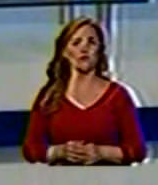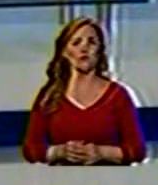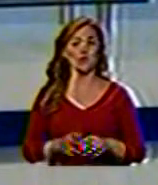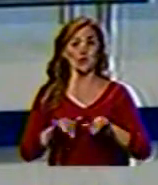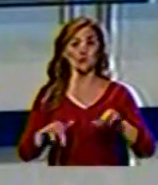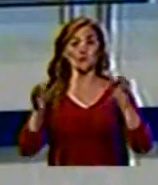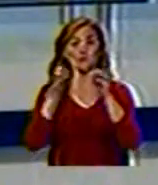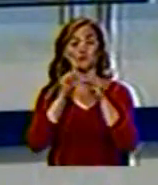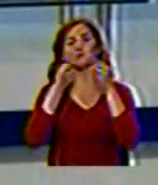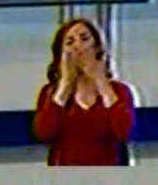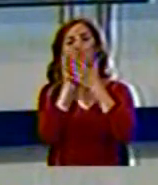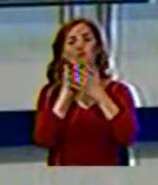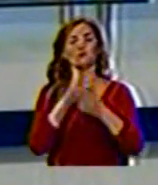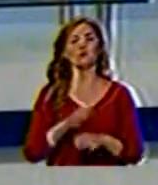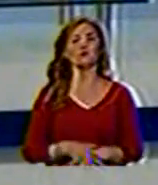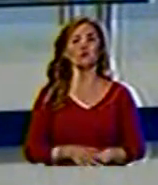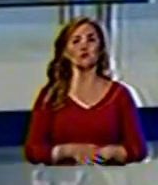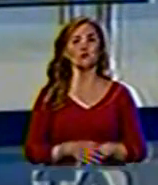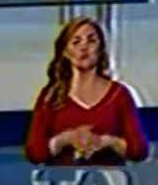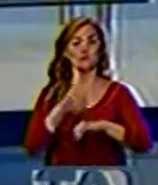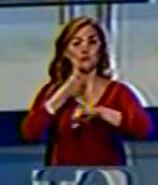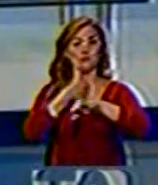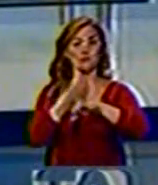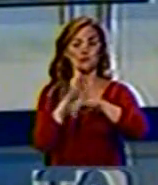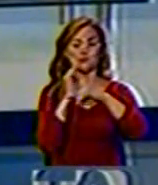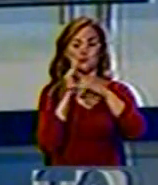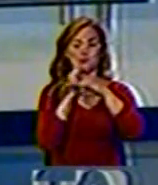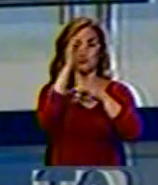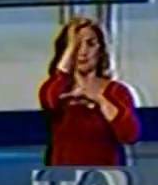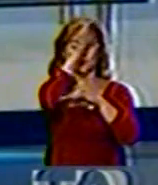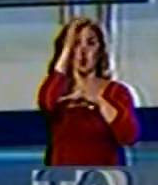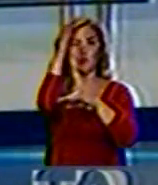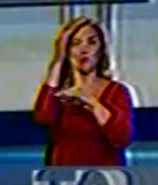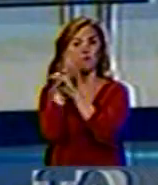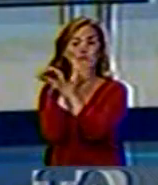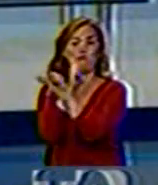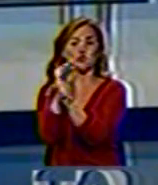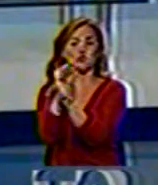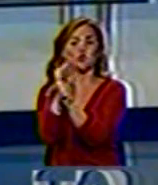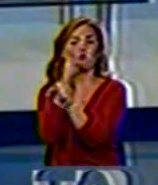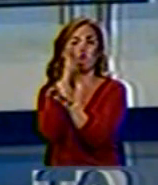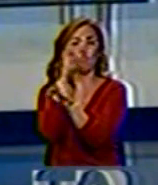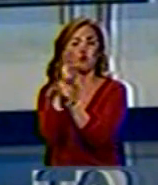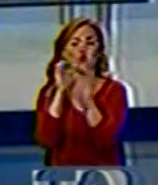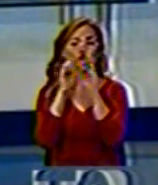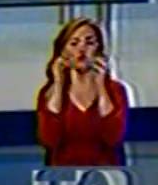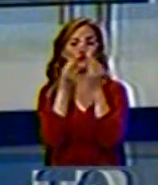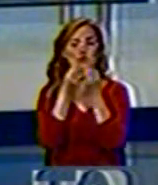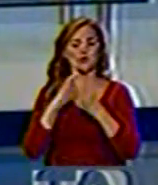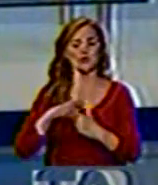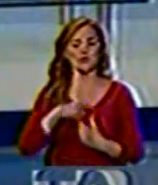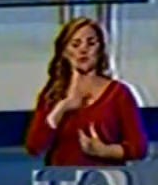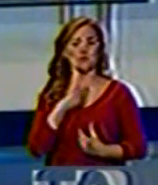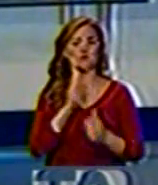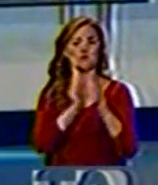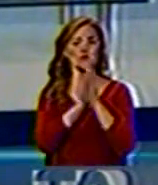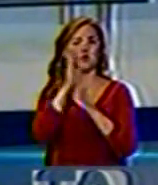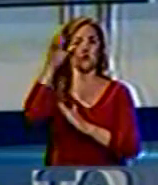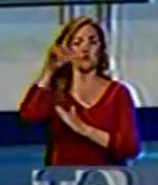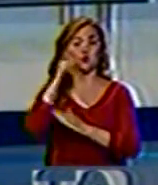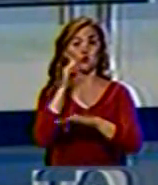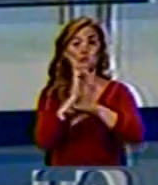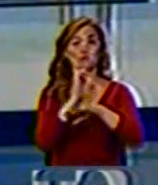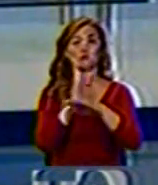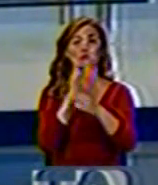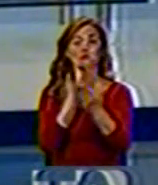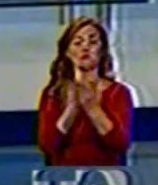Continuamos con más información. La Conferencia Episcopal, la Defensora del Pueblo y organizaciones civiles solicitan al gobierno ecuatoriano analizar la